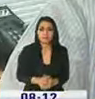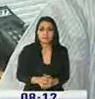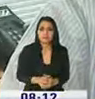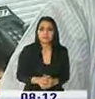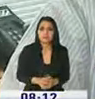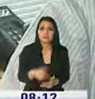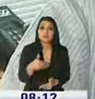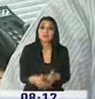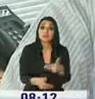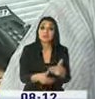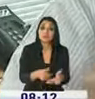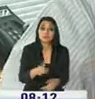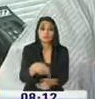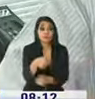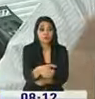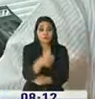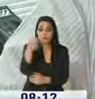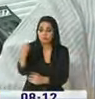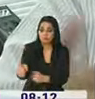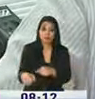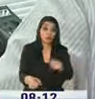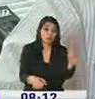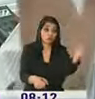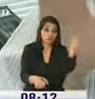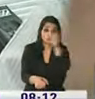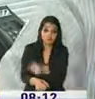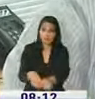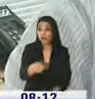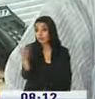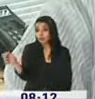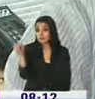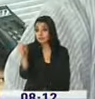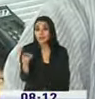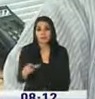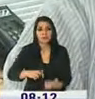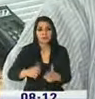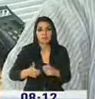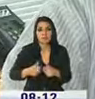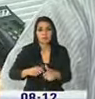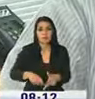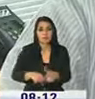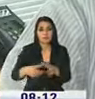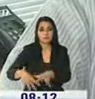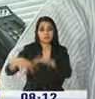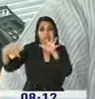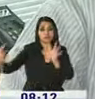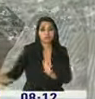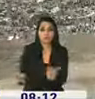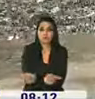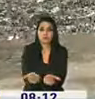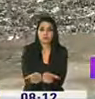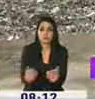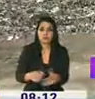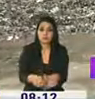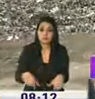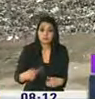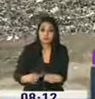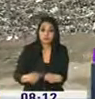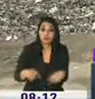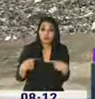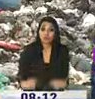va el siguiente vecino y eso se genera los problemas de acumulación de basura. Quito a diario